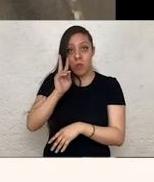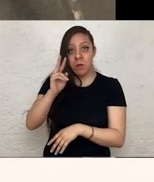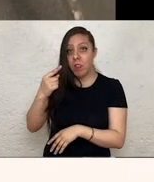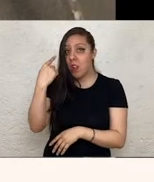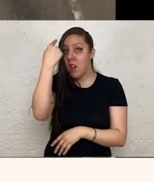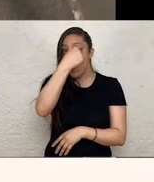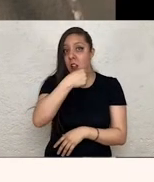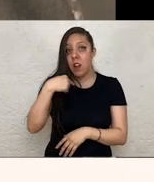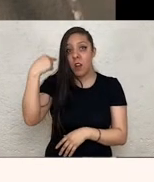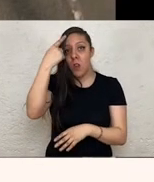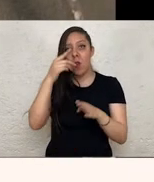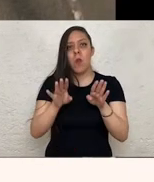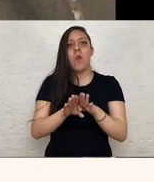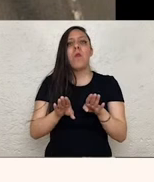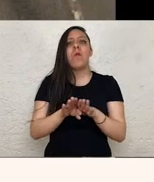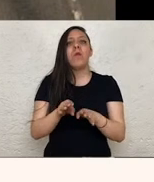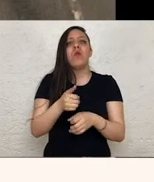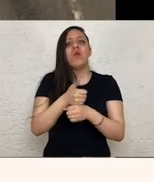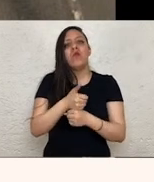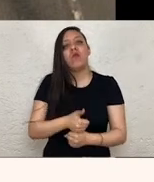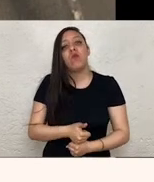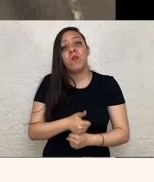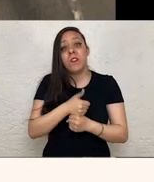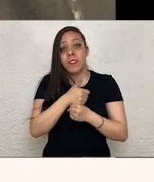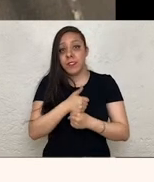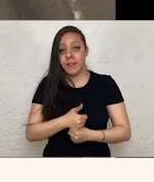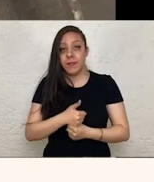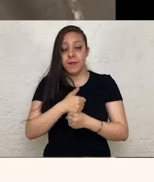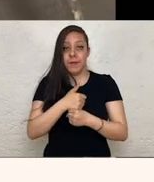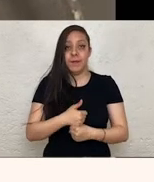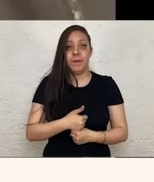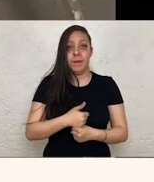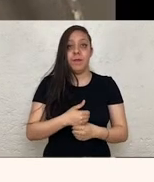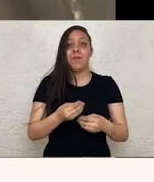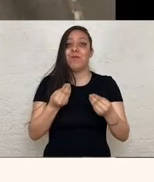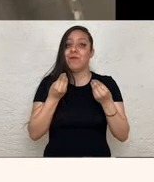ve en las caras de ellas, me parece, la tragedia